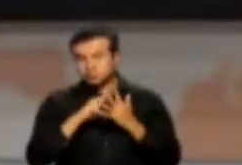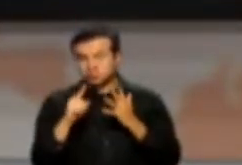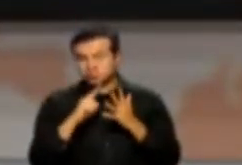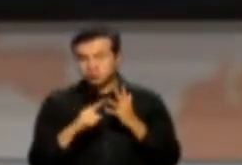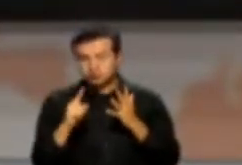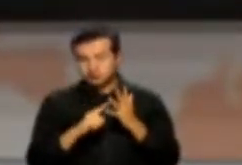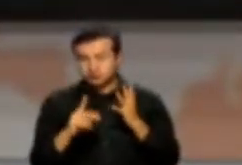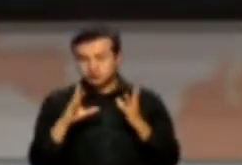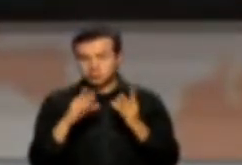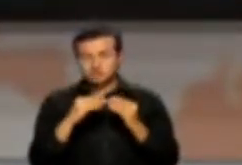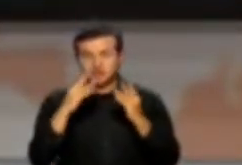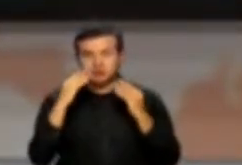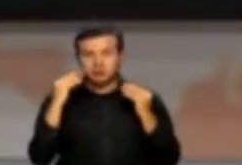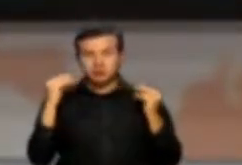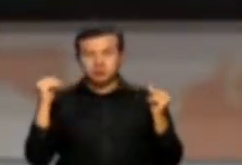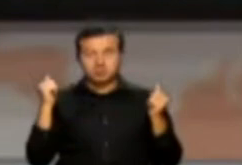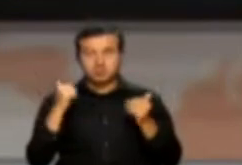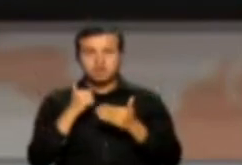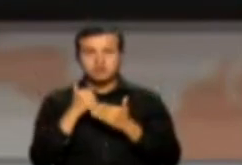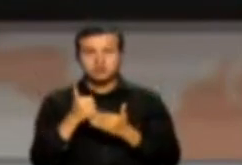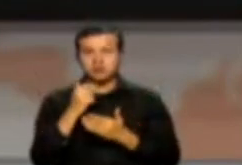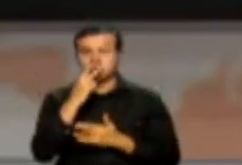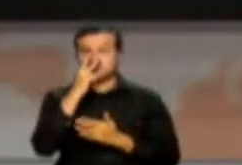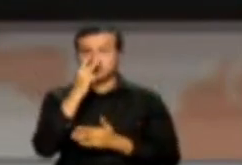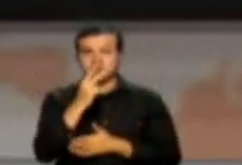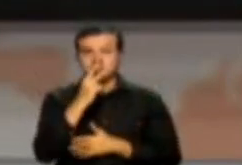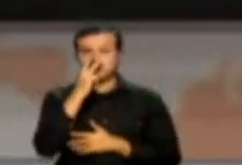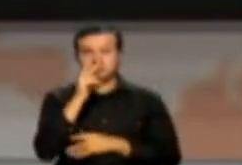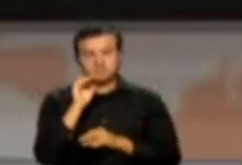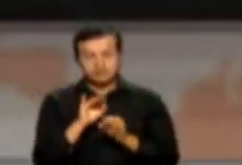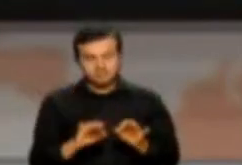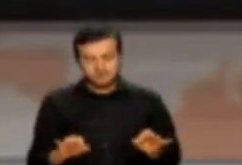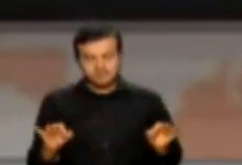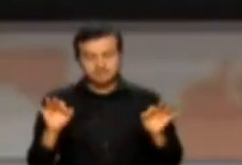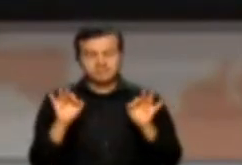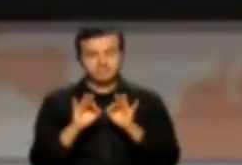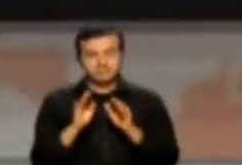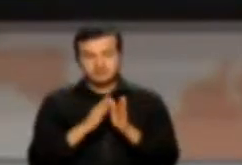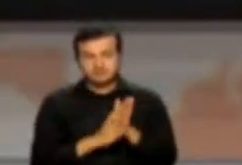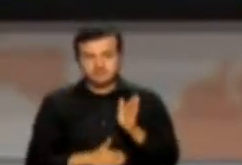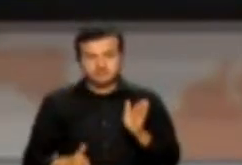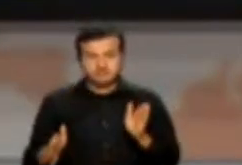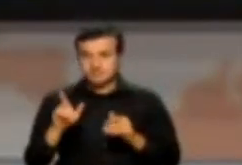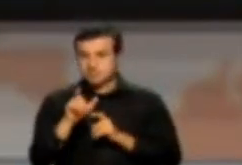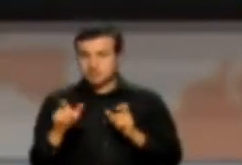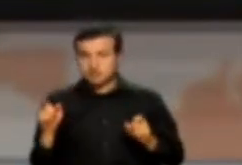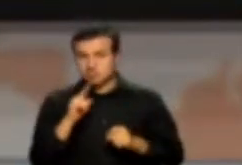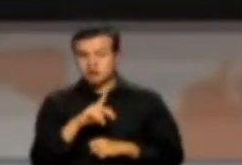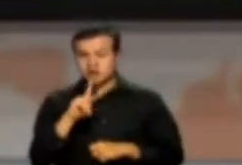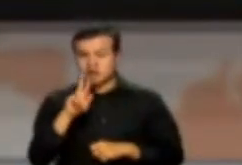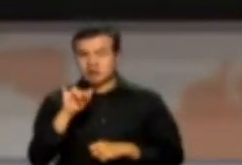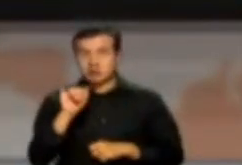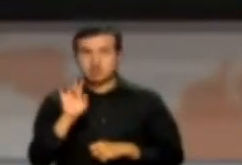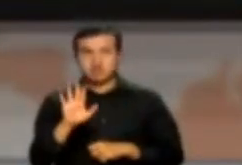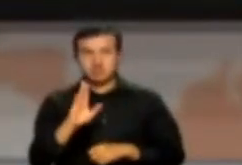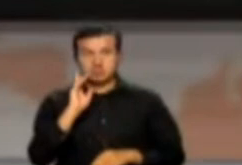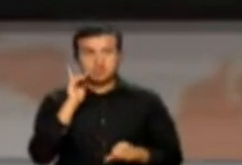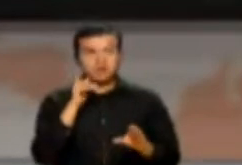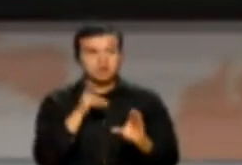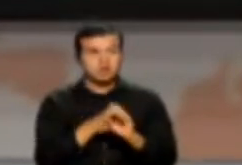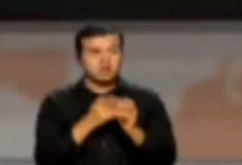la recuperación es decir la rehabilitación pulmonar que es fundamental en esta etapa en esta etapa karina está asistiendo